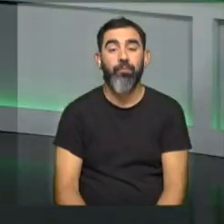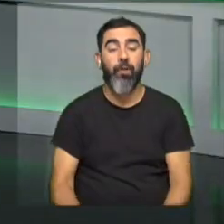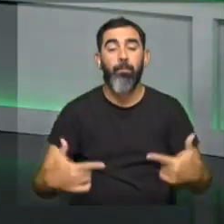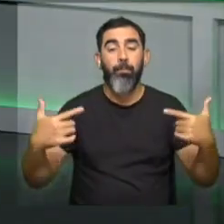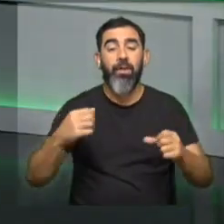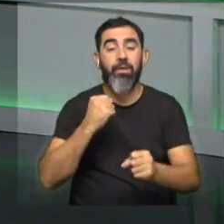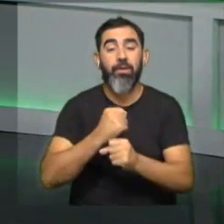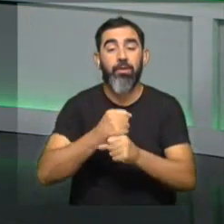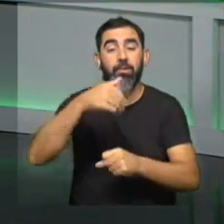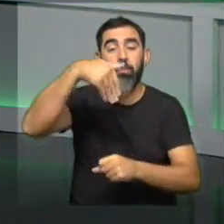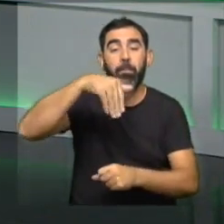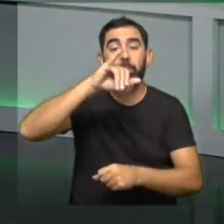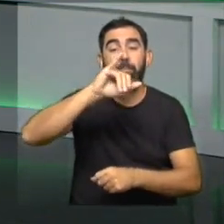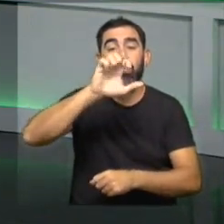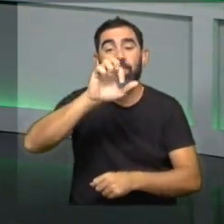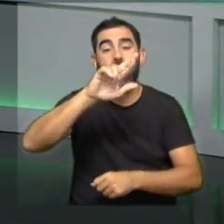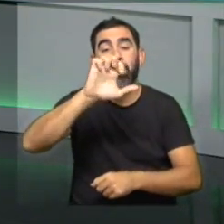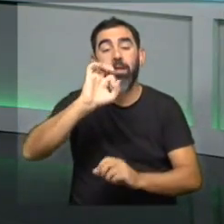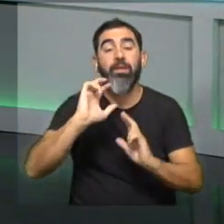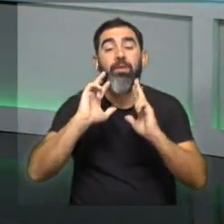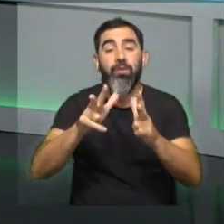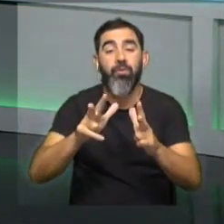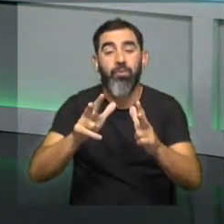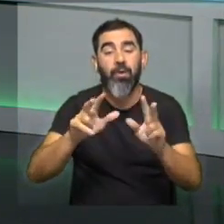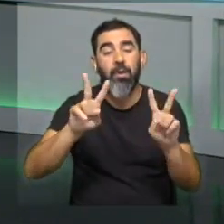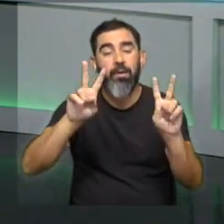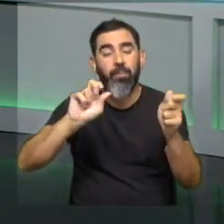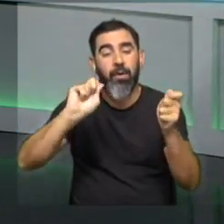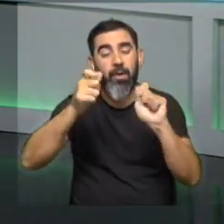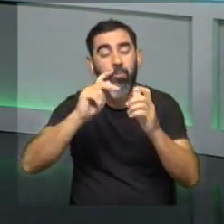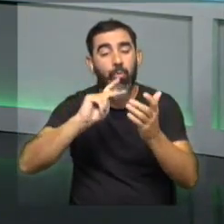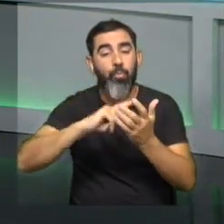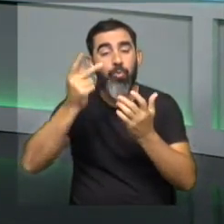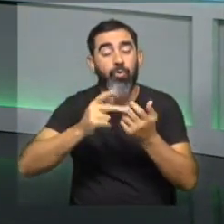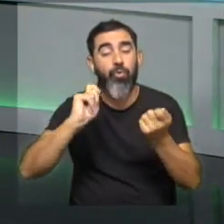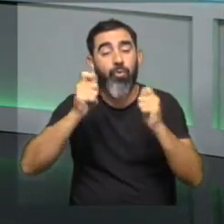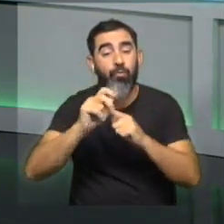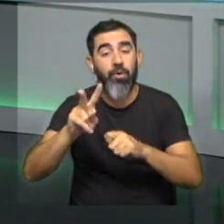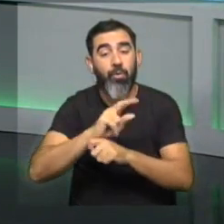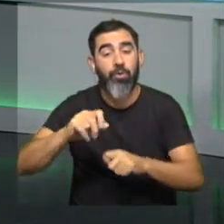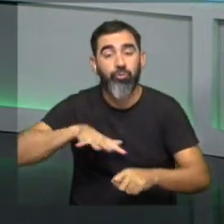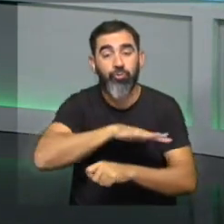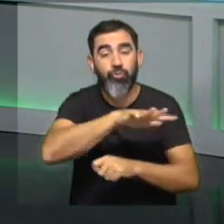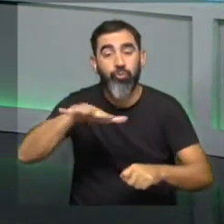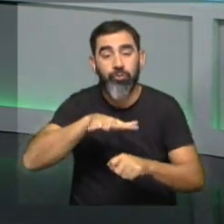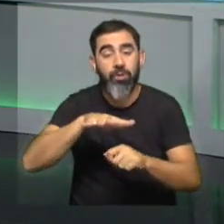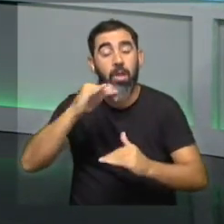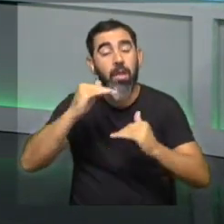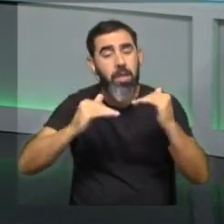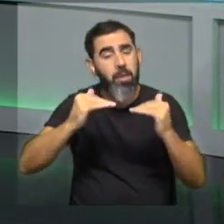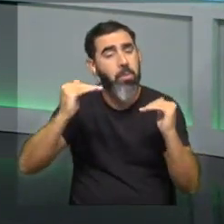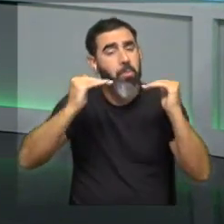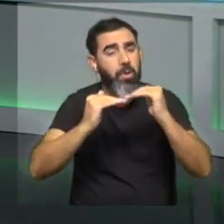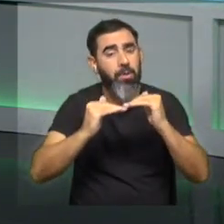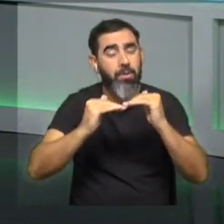De Trabajo y Seguridad Social, Pablo Mieres, aseguró que más allá de los cambios, el proyecto de reforma de la seguridad social mantiene los niveles de equidad